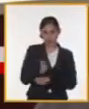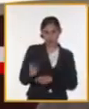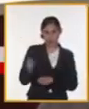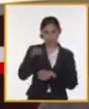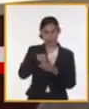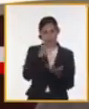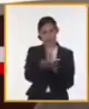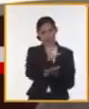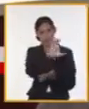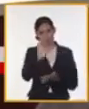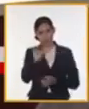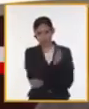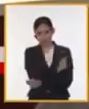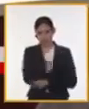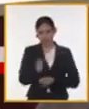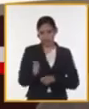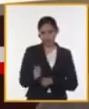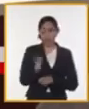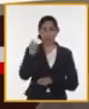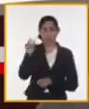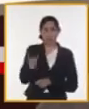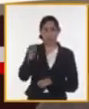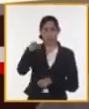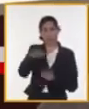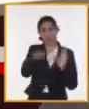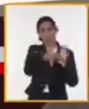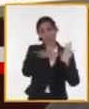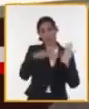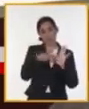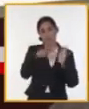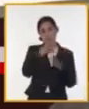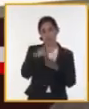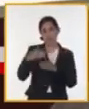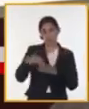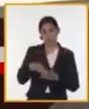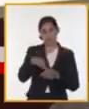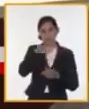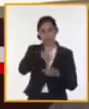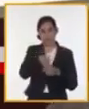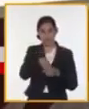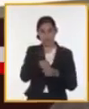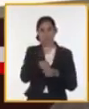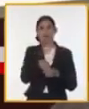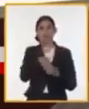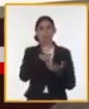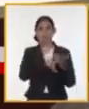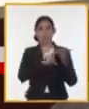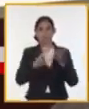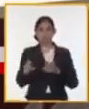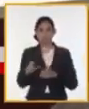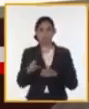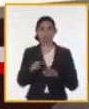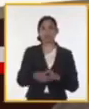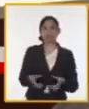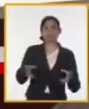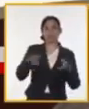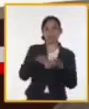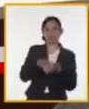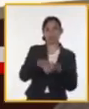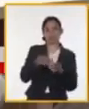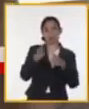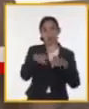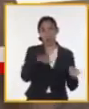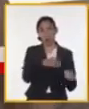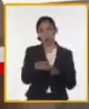esta especialidad y estas asignaturas, que son solo militantes del partido. En el caso del MES, es decir, de la enseñanza